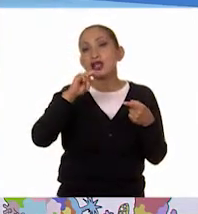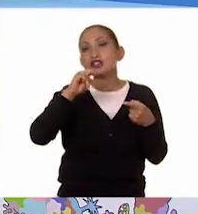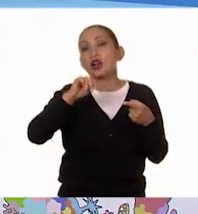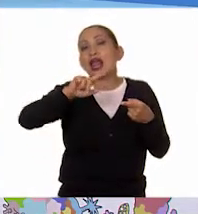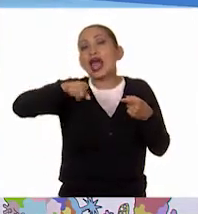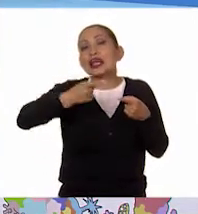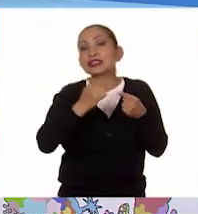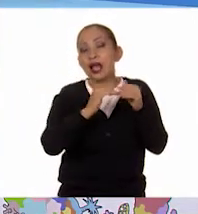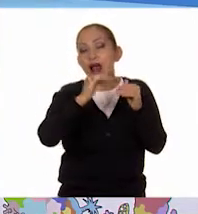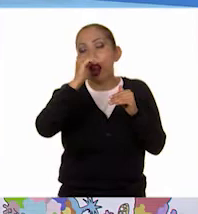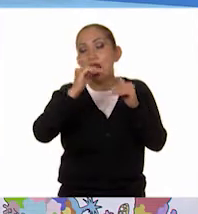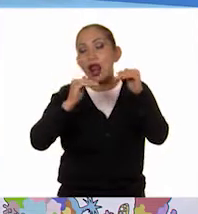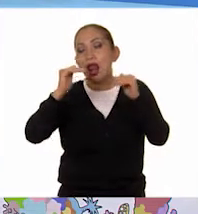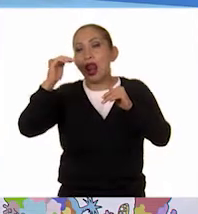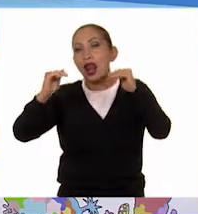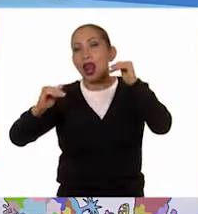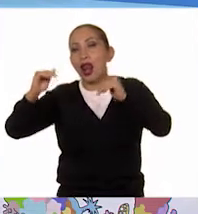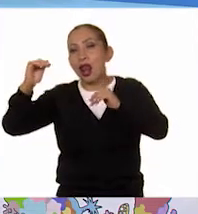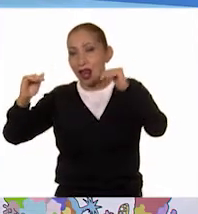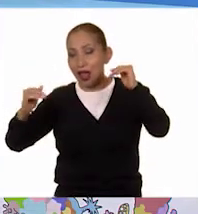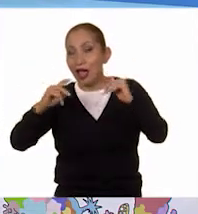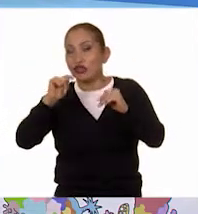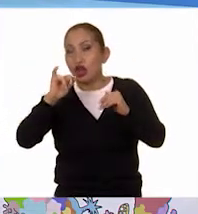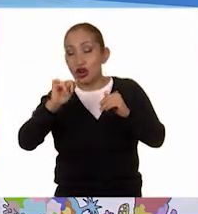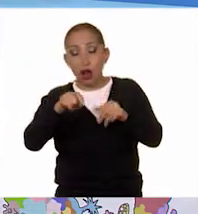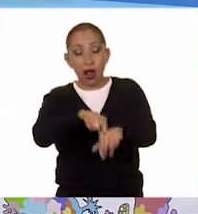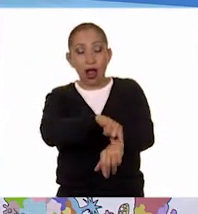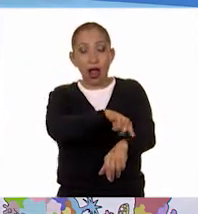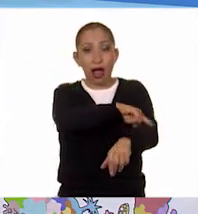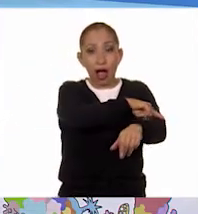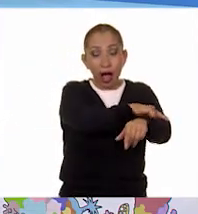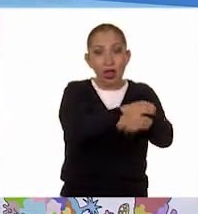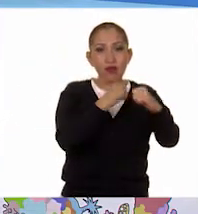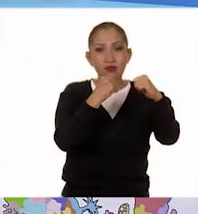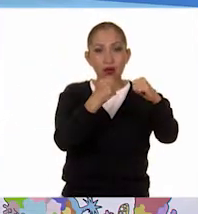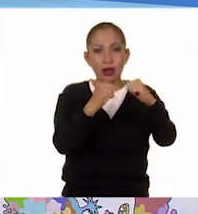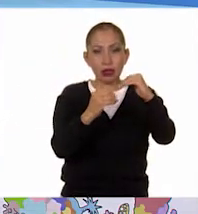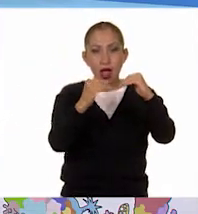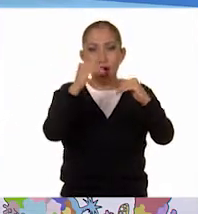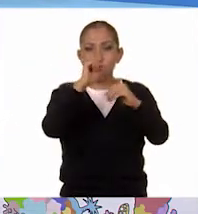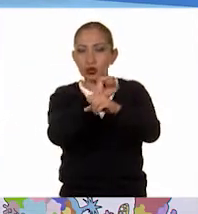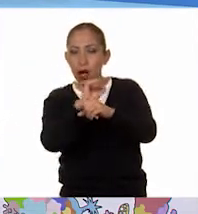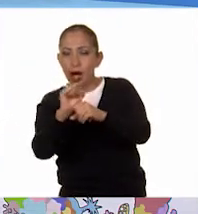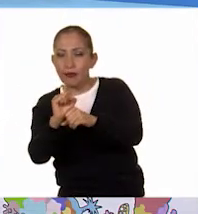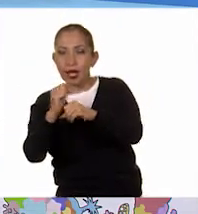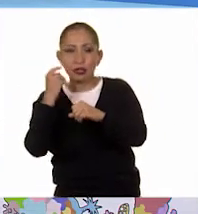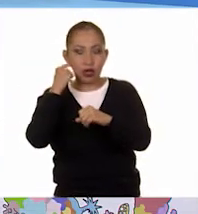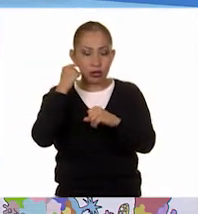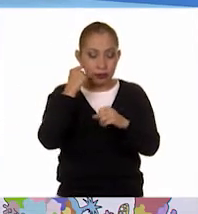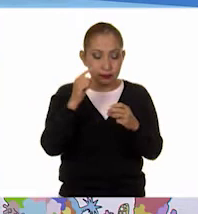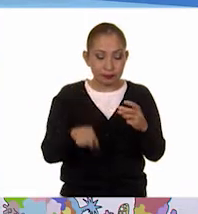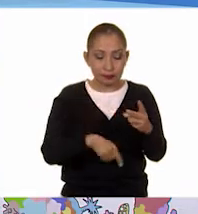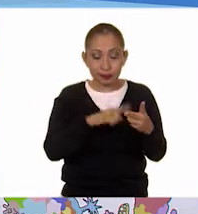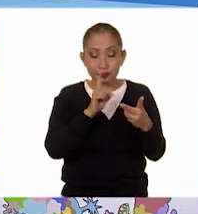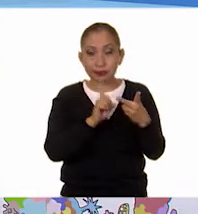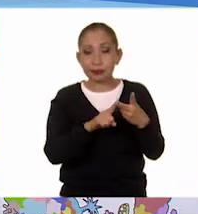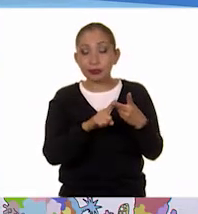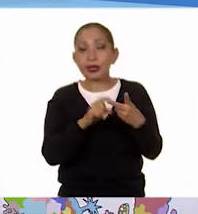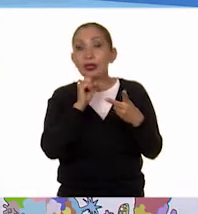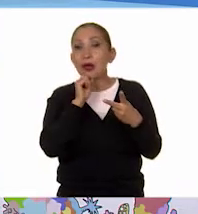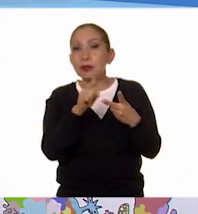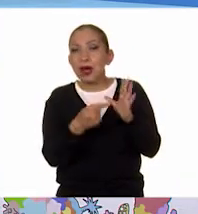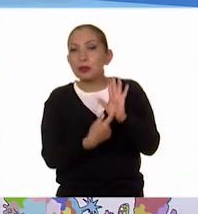implica variaciones en el tono, la duración y la intensidad del sonido. Y en segundo lugar, la